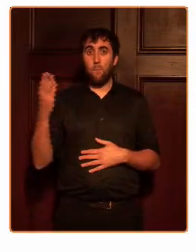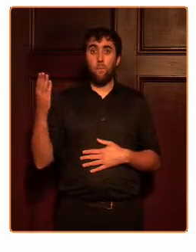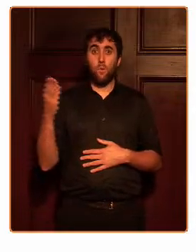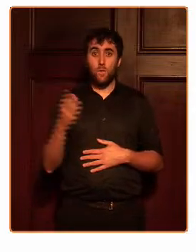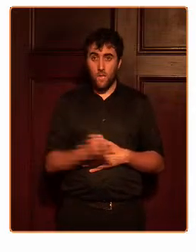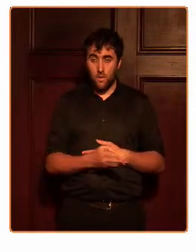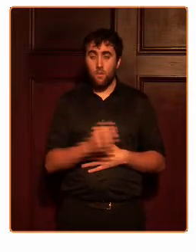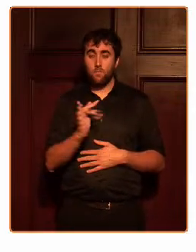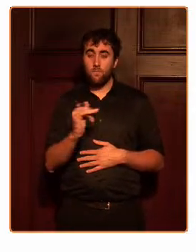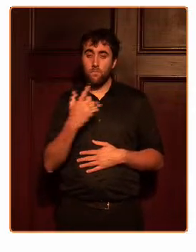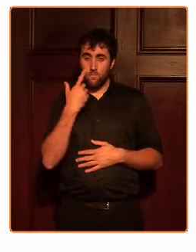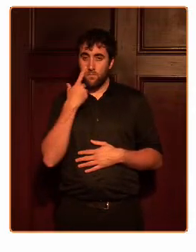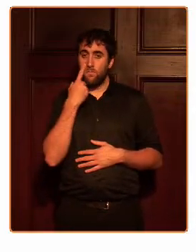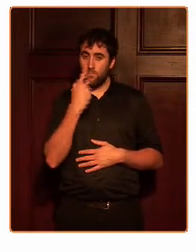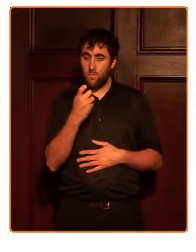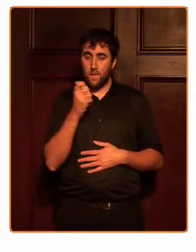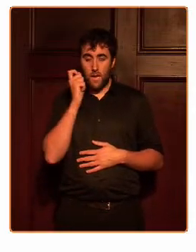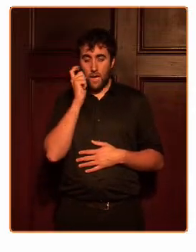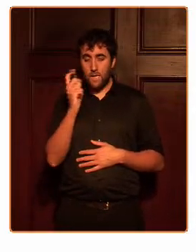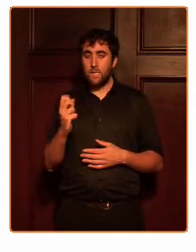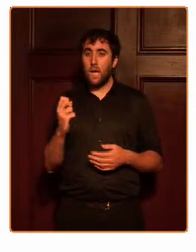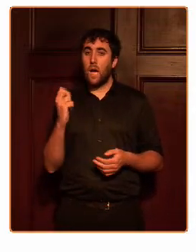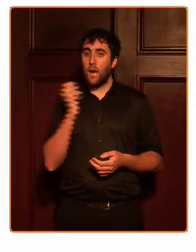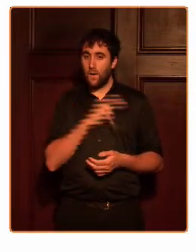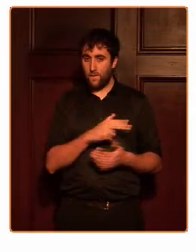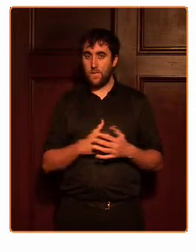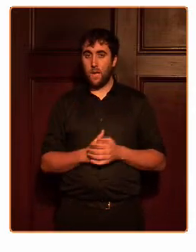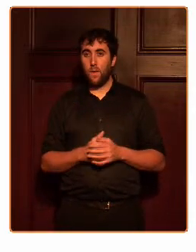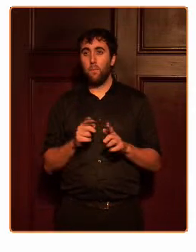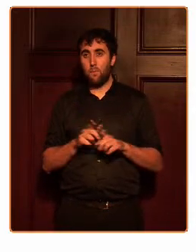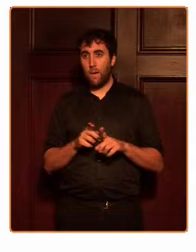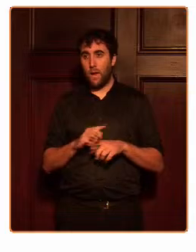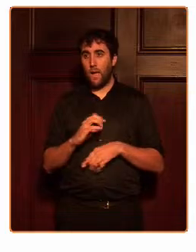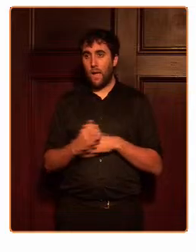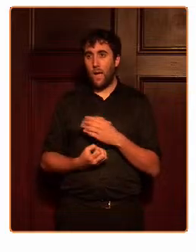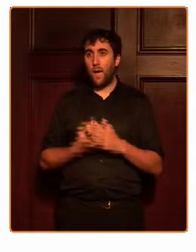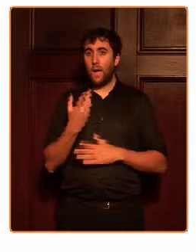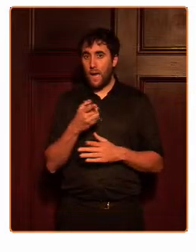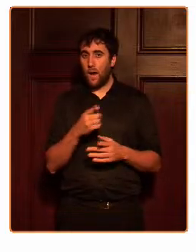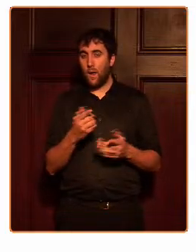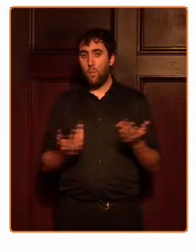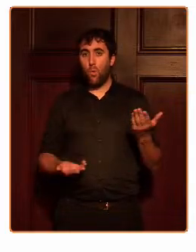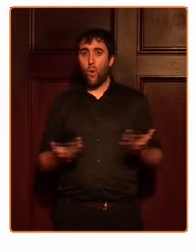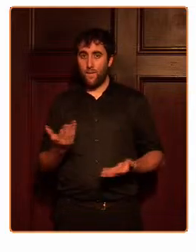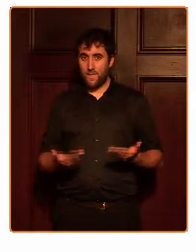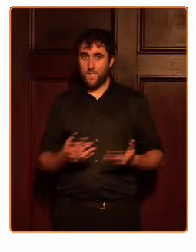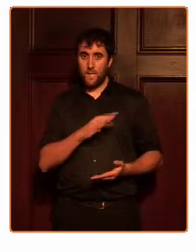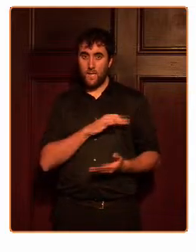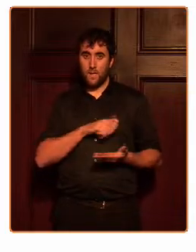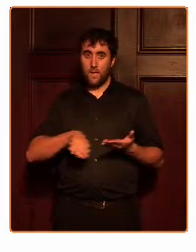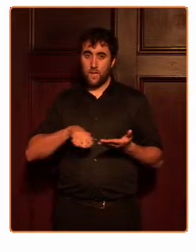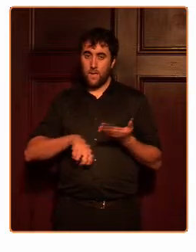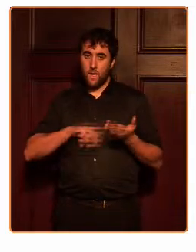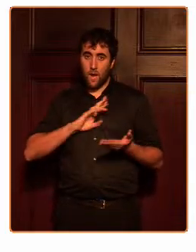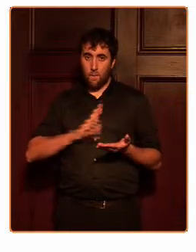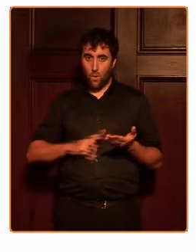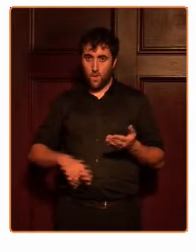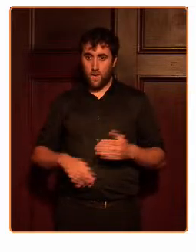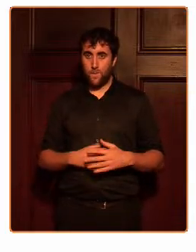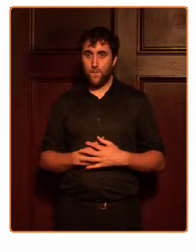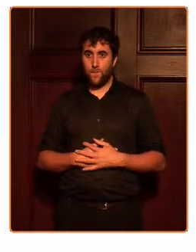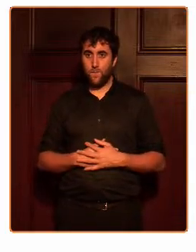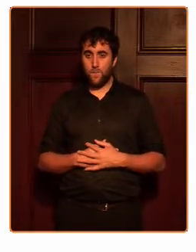estudiantes utilizaron inteligencia artificial generativa para generar esas pruebas. Y